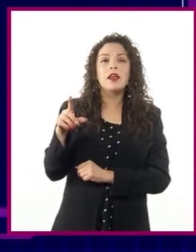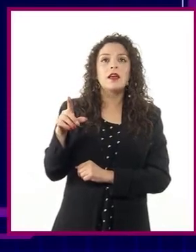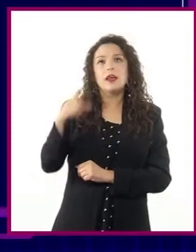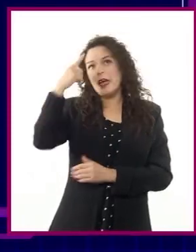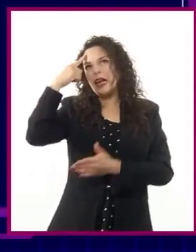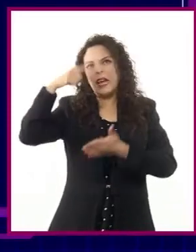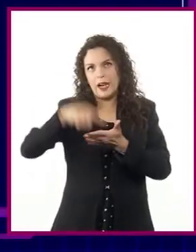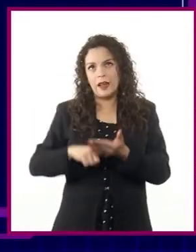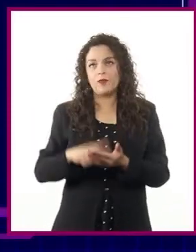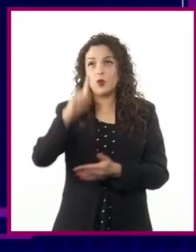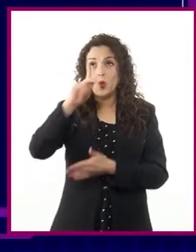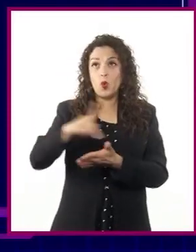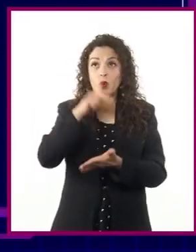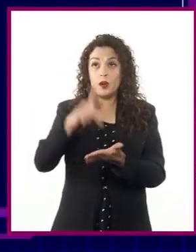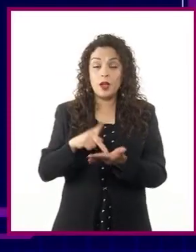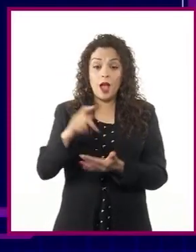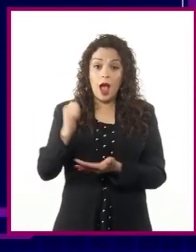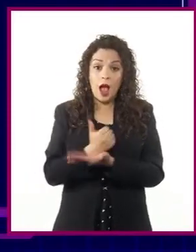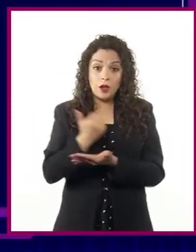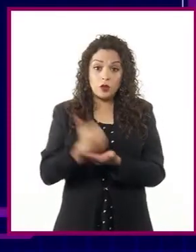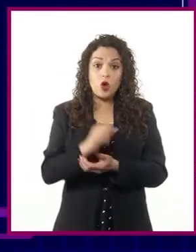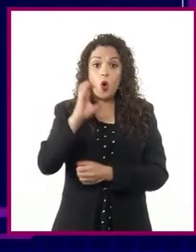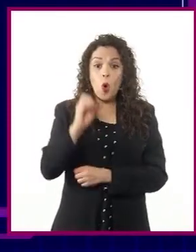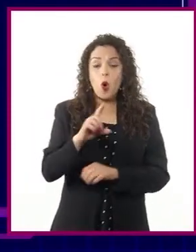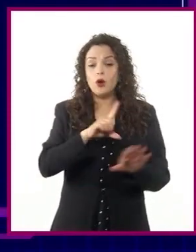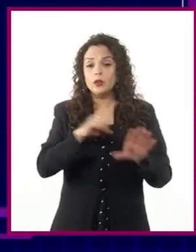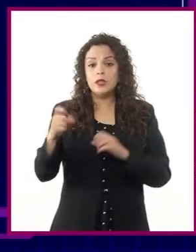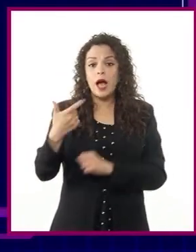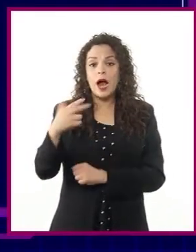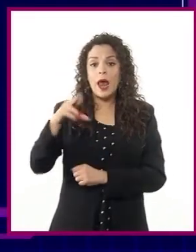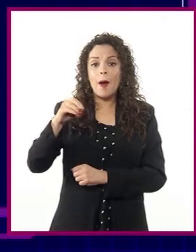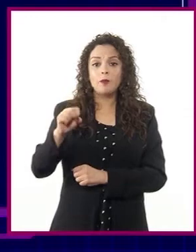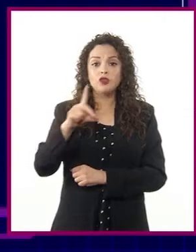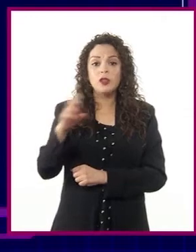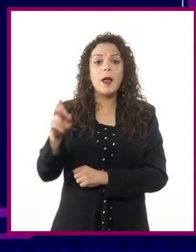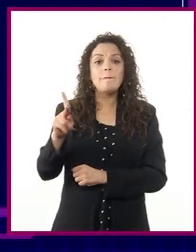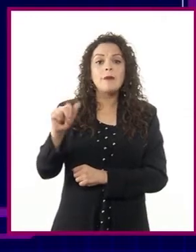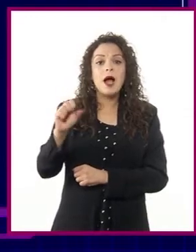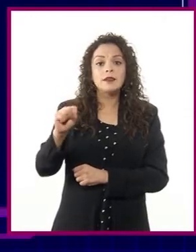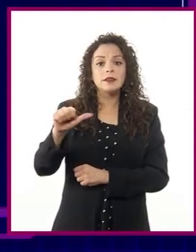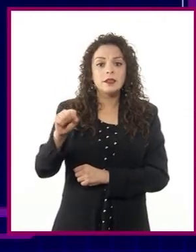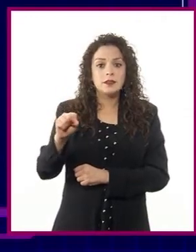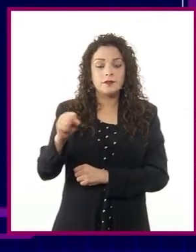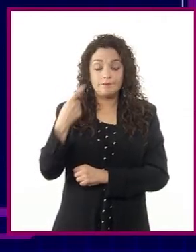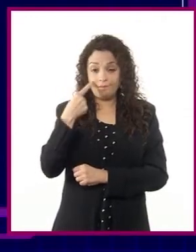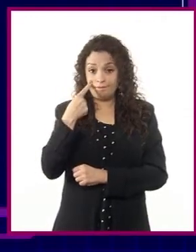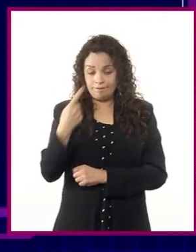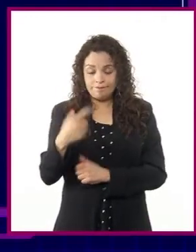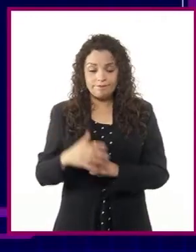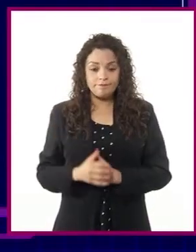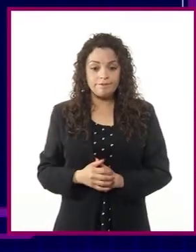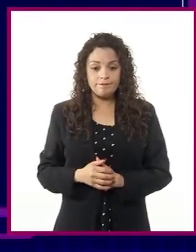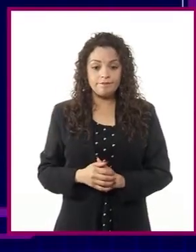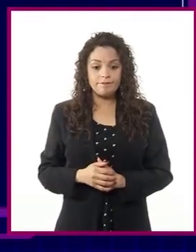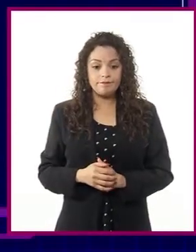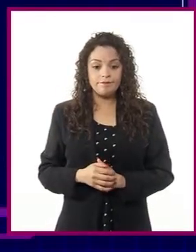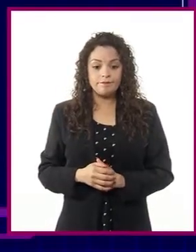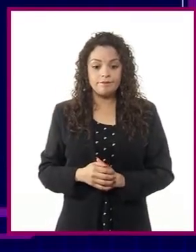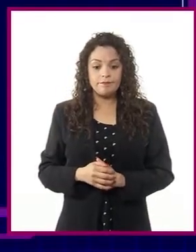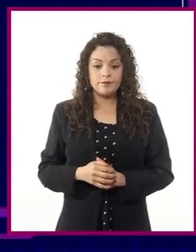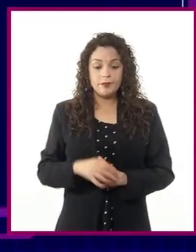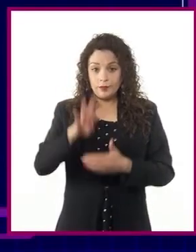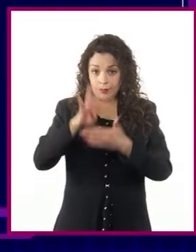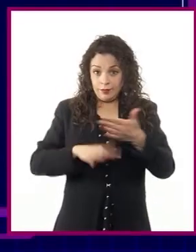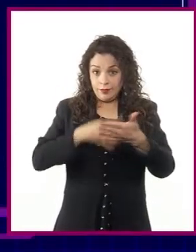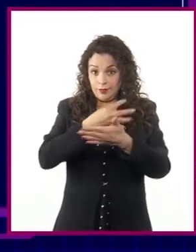de arroz o bien 100 gramos de pasas. Si procedemos de la misma forma como lo habíamos hecho, se ve en la tabla